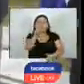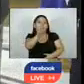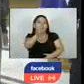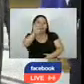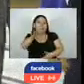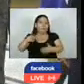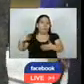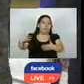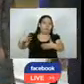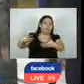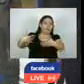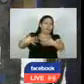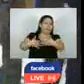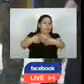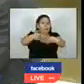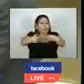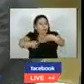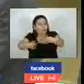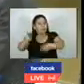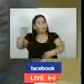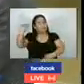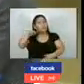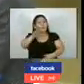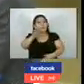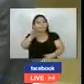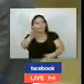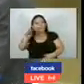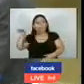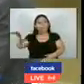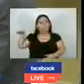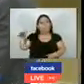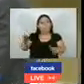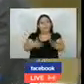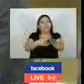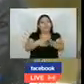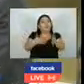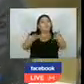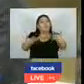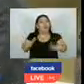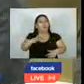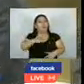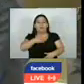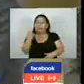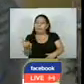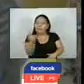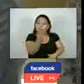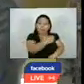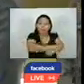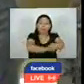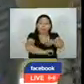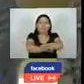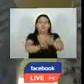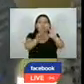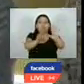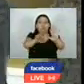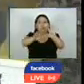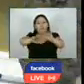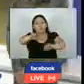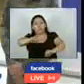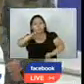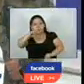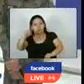que inició el uso de este recurso en marzo del año 2022 y que ya deja a más de 68 mil